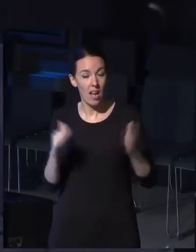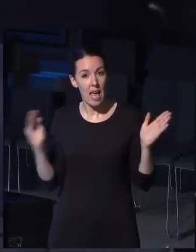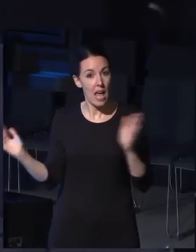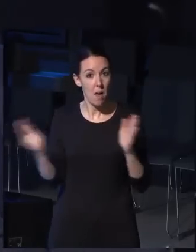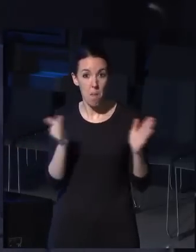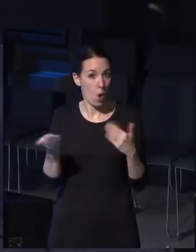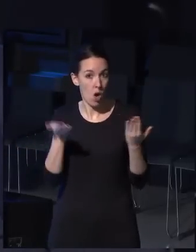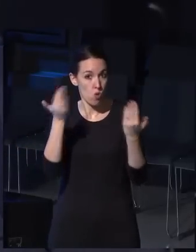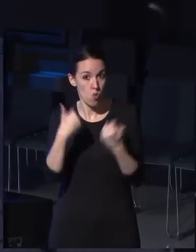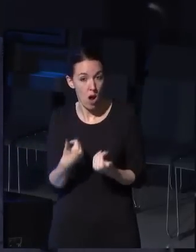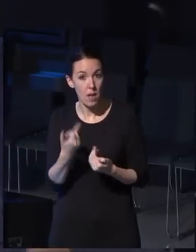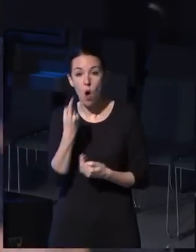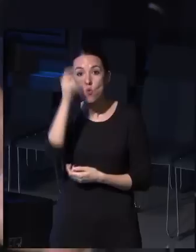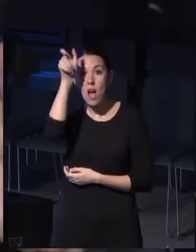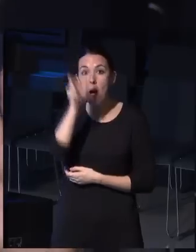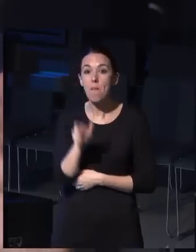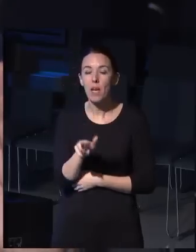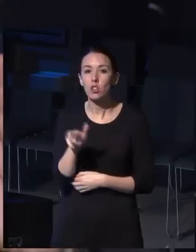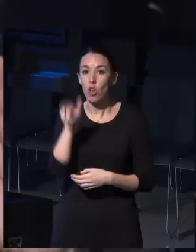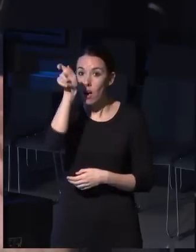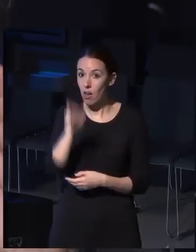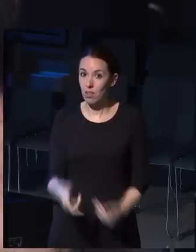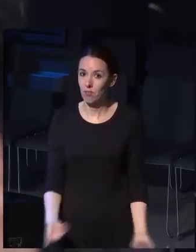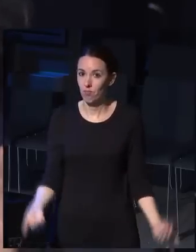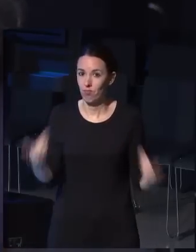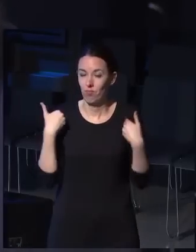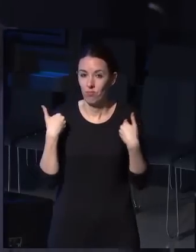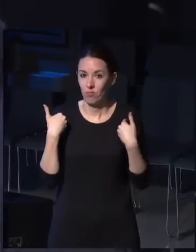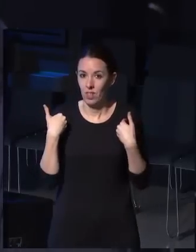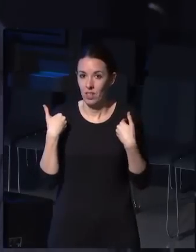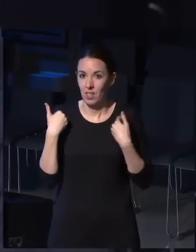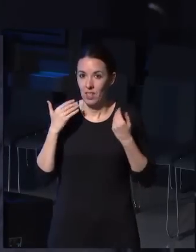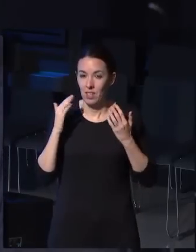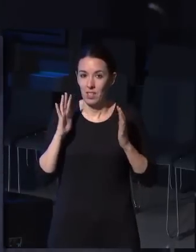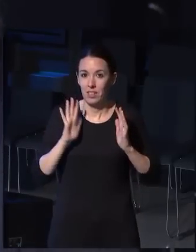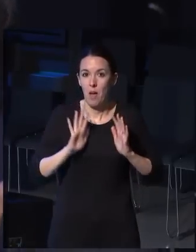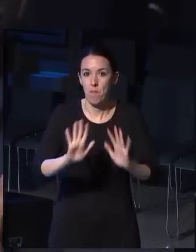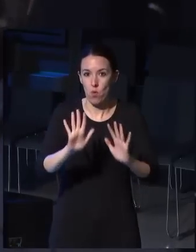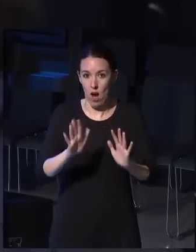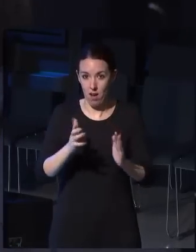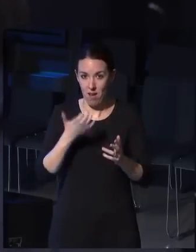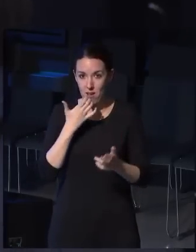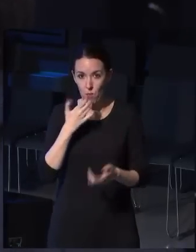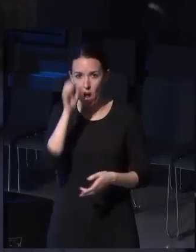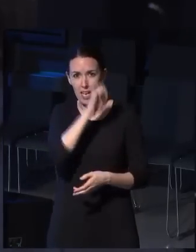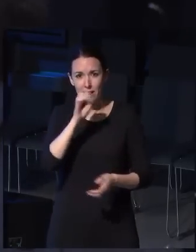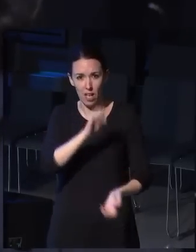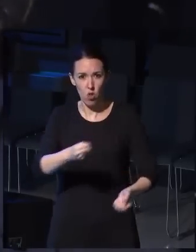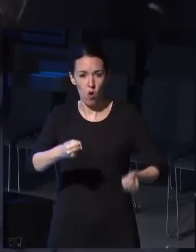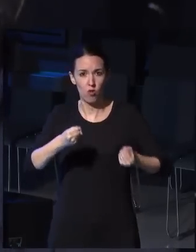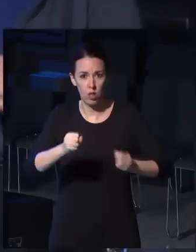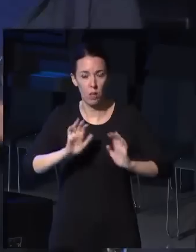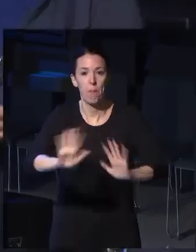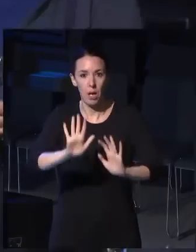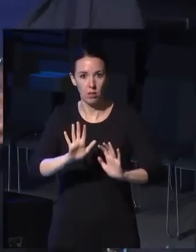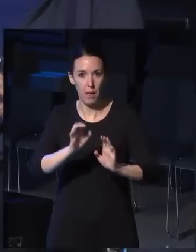no había esos aparatos, había una persona que era el encargado de empujarle cuando cantaba muy fuerte. Y según me estaban diciendo,